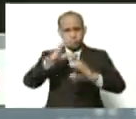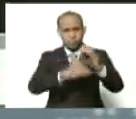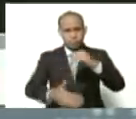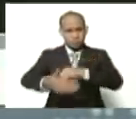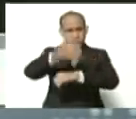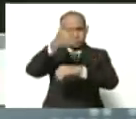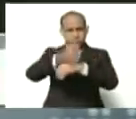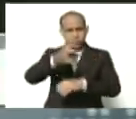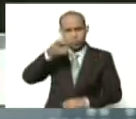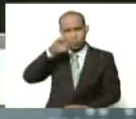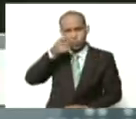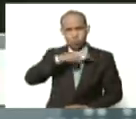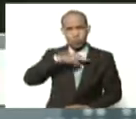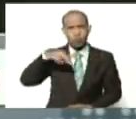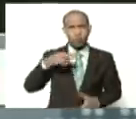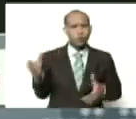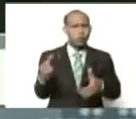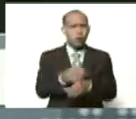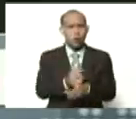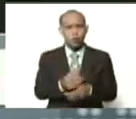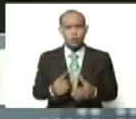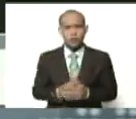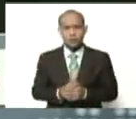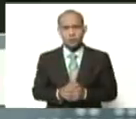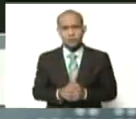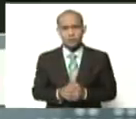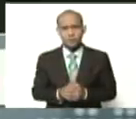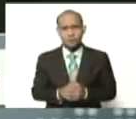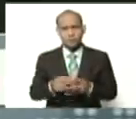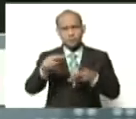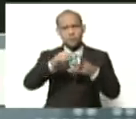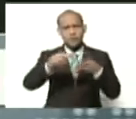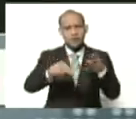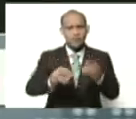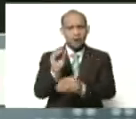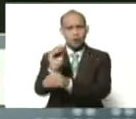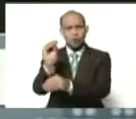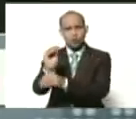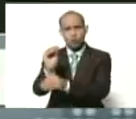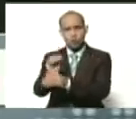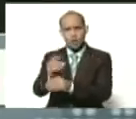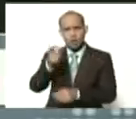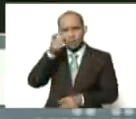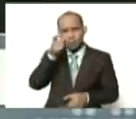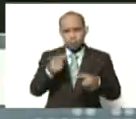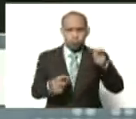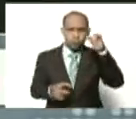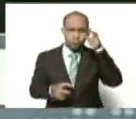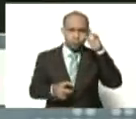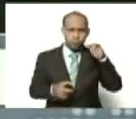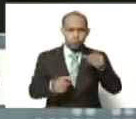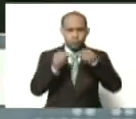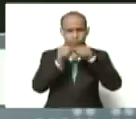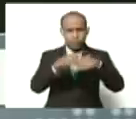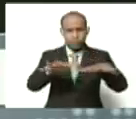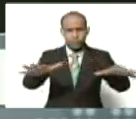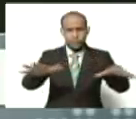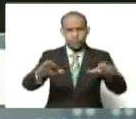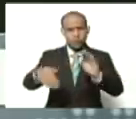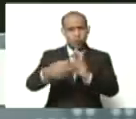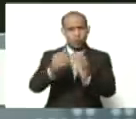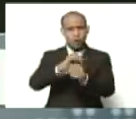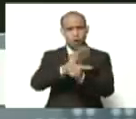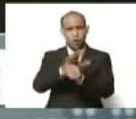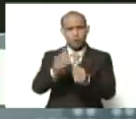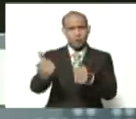Nosotros conseguimos, dado los niveles de cuidado y vigilancia epidemiológica, bueno,